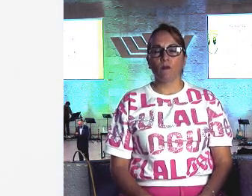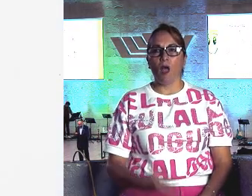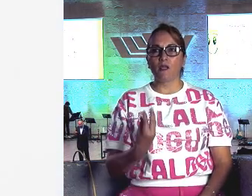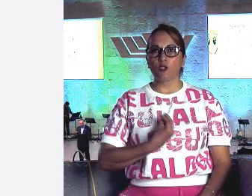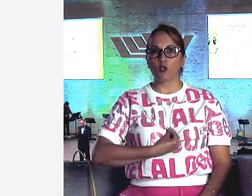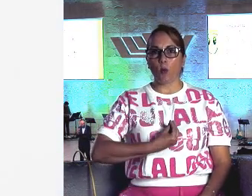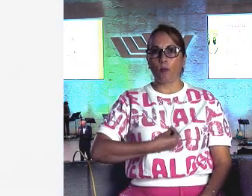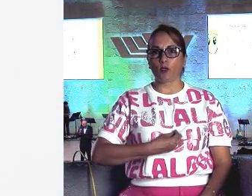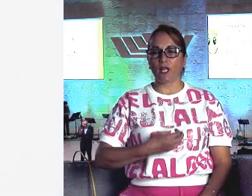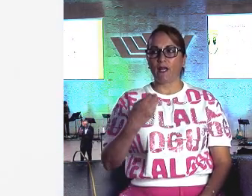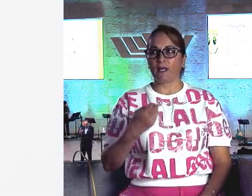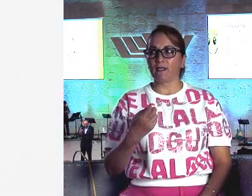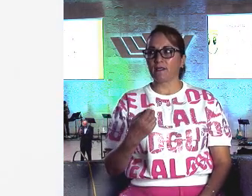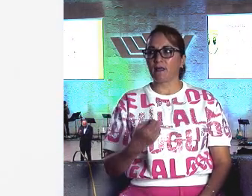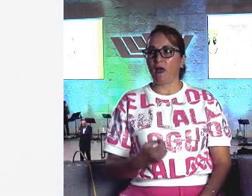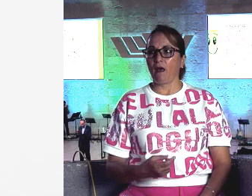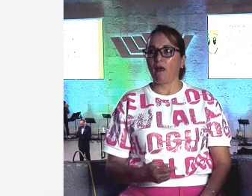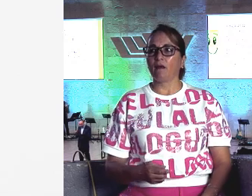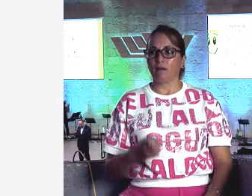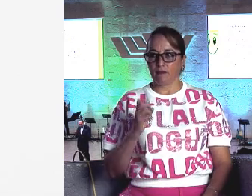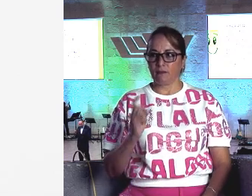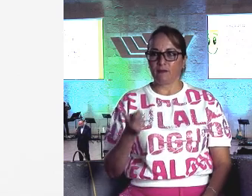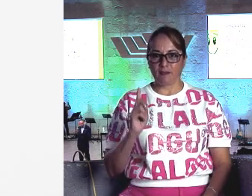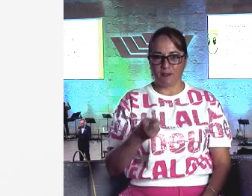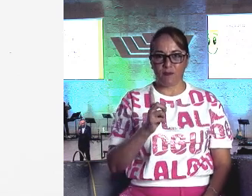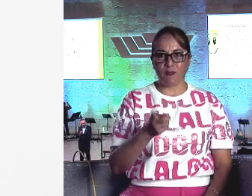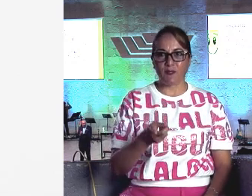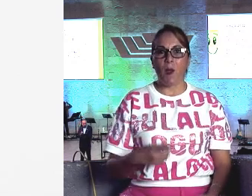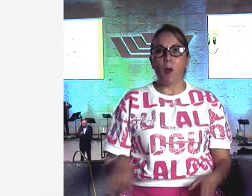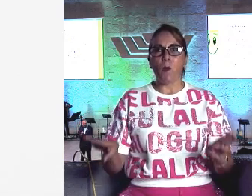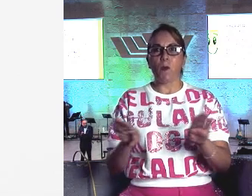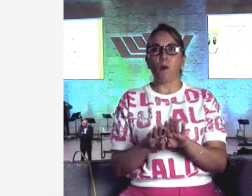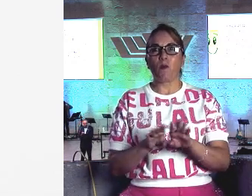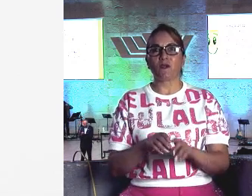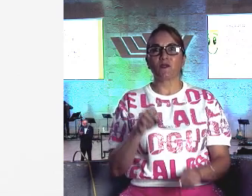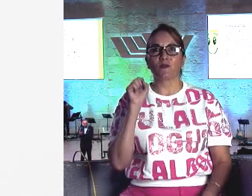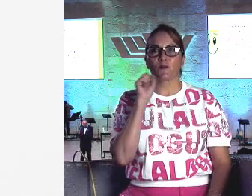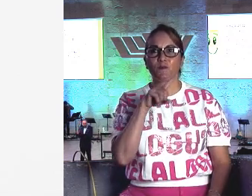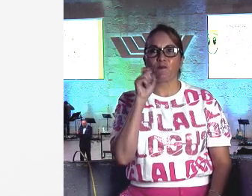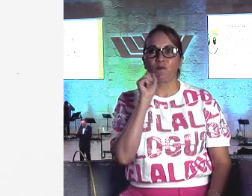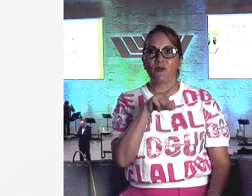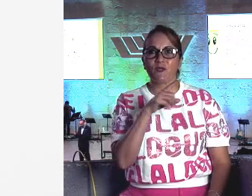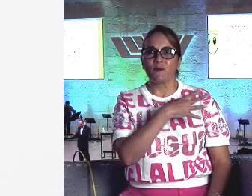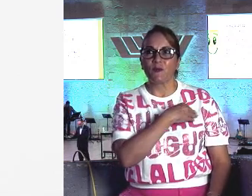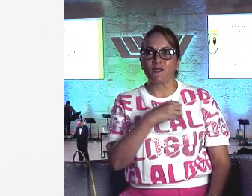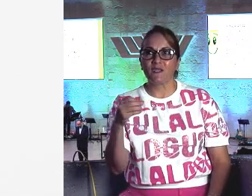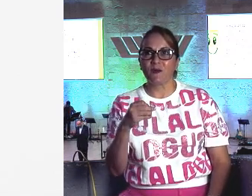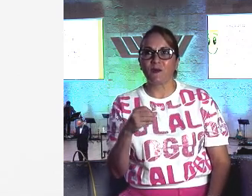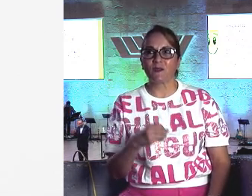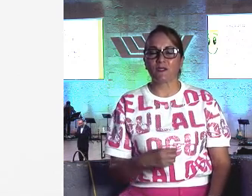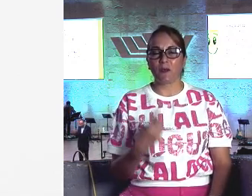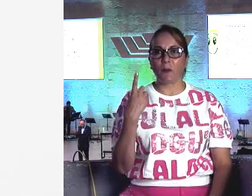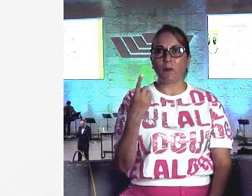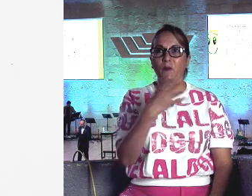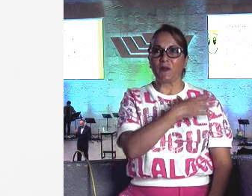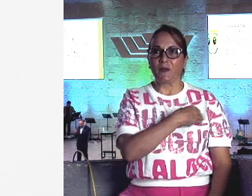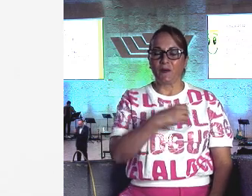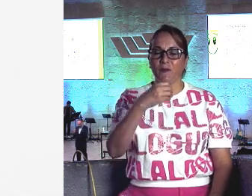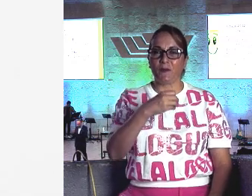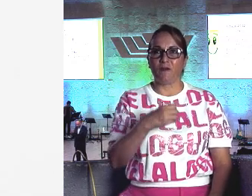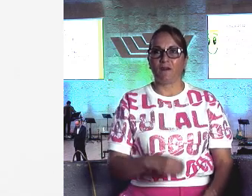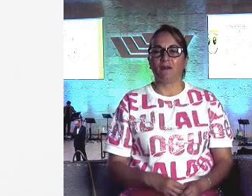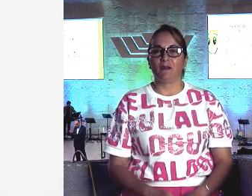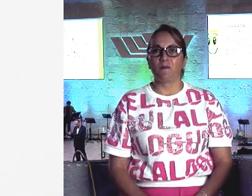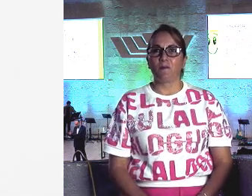esta disciplina divina, recuerden que Dios los trata como a sus propios hijos. ¿Acaso alguien oyó de que un hijo